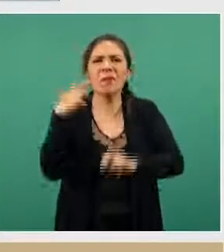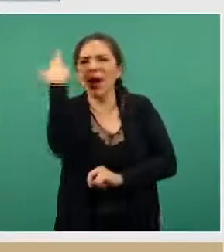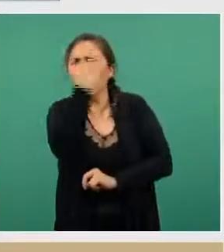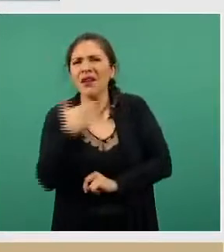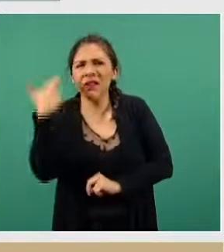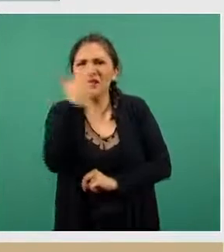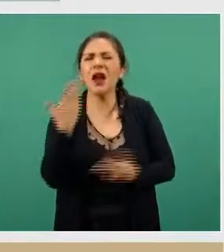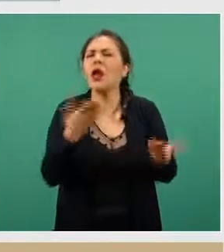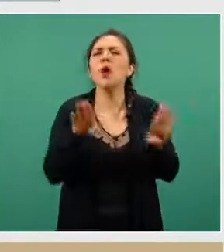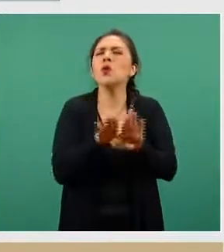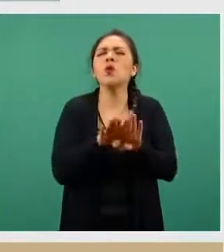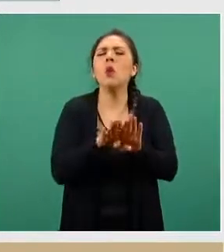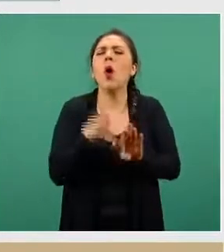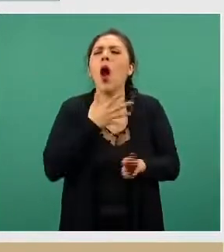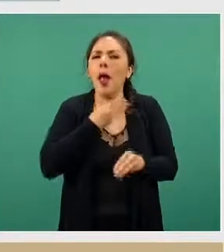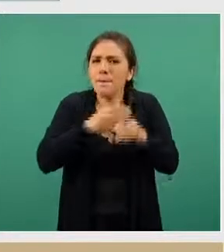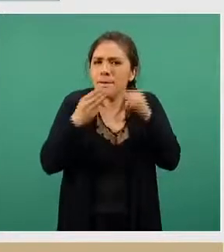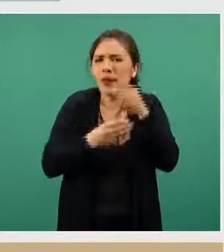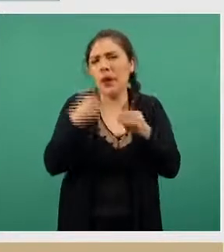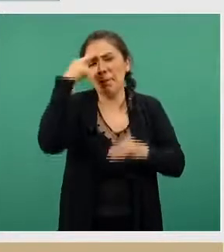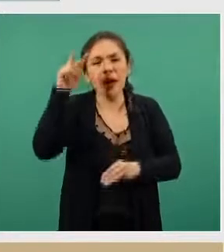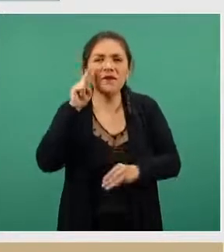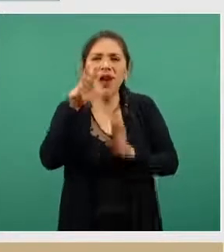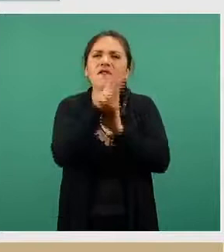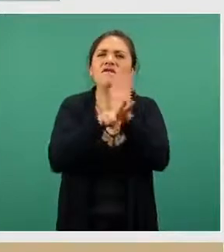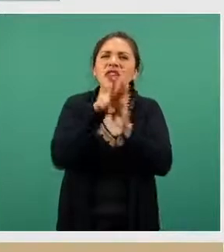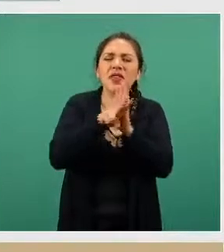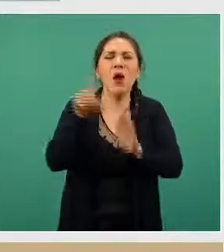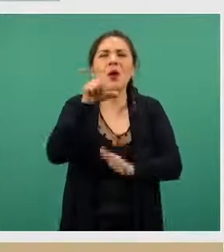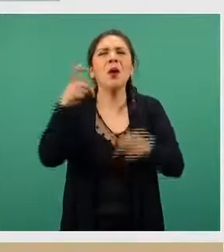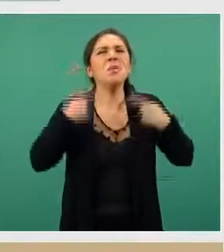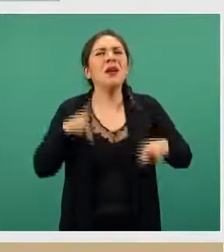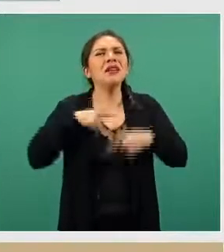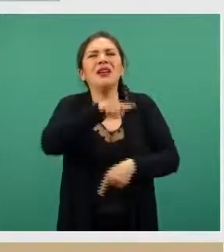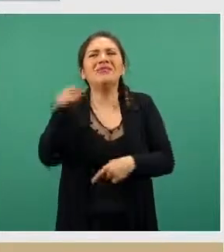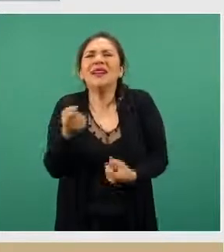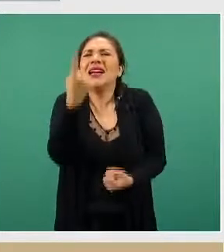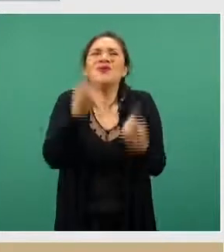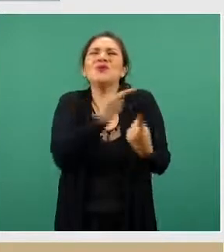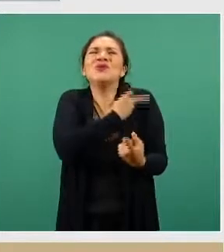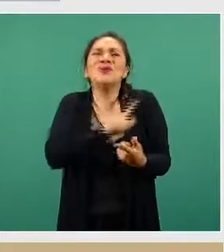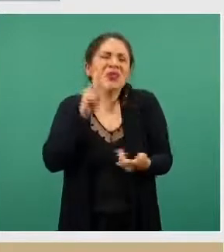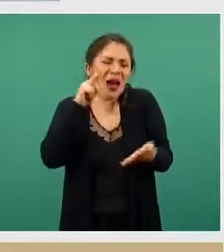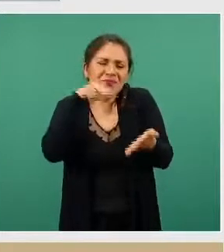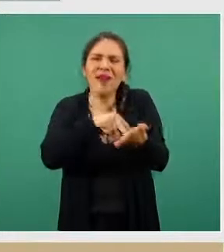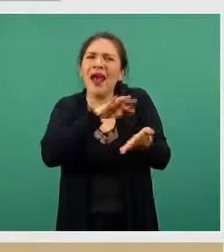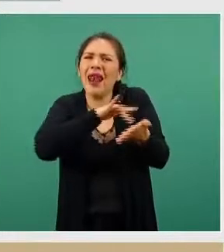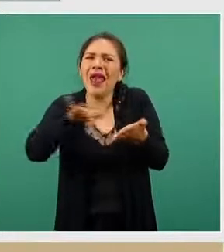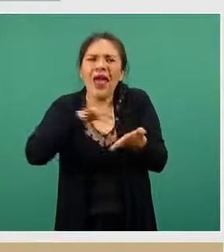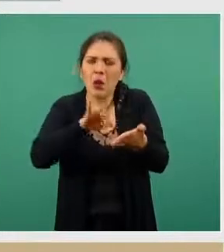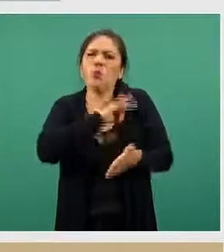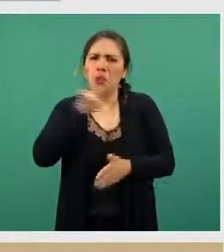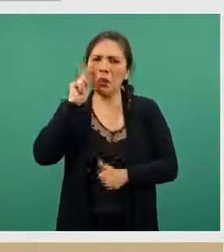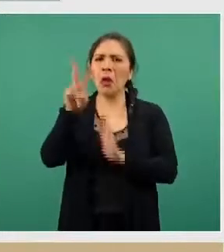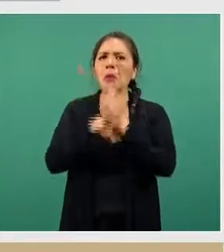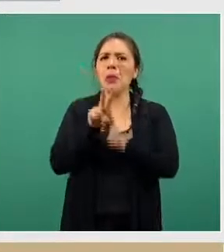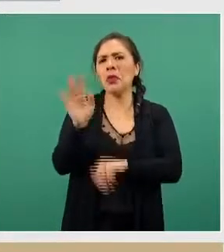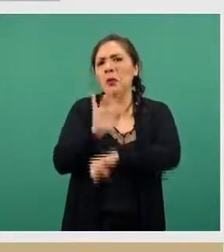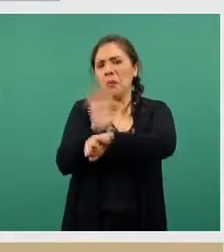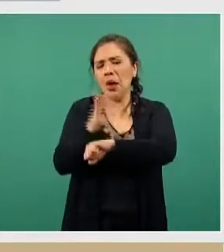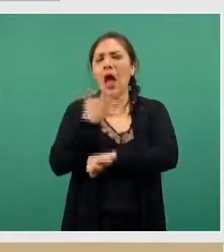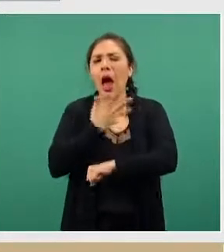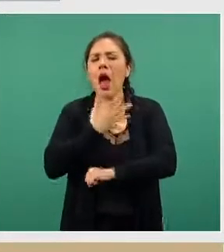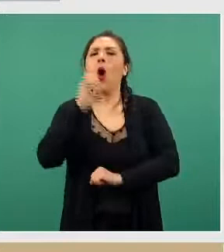como también material audiovisual o videos. Para los que no les gusta mucho leer, pueden ver el video. También tarjetas de